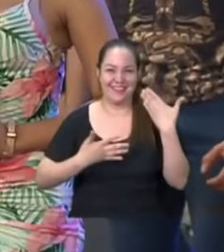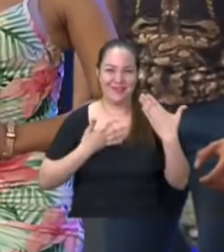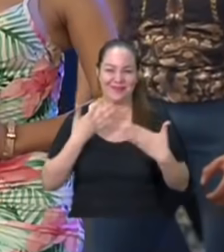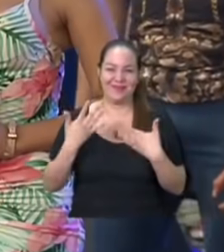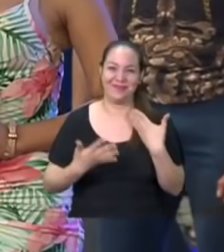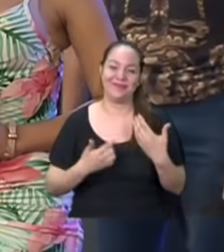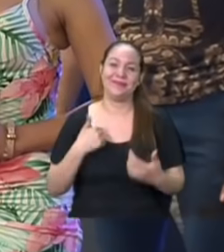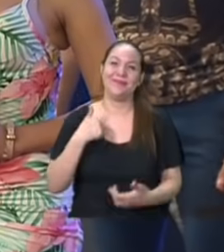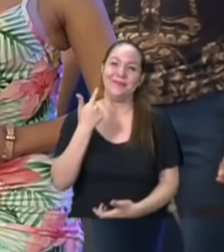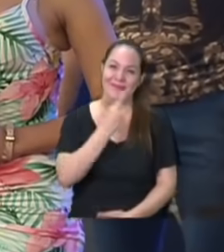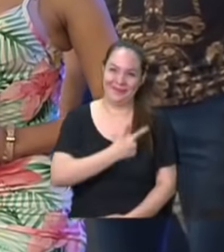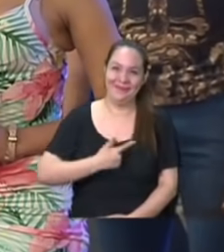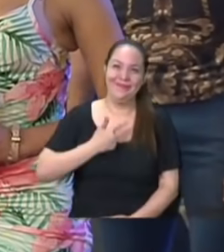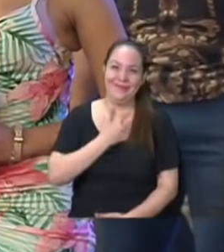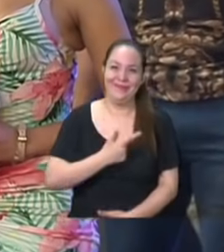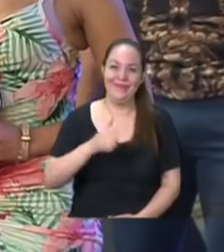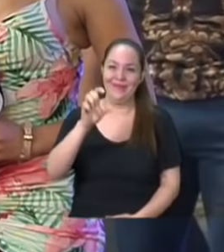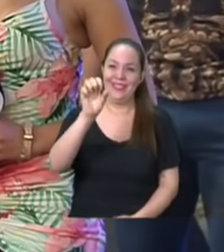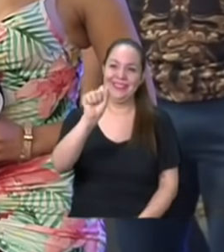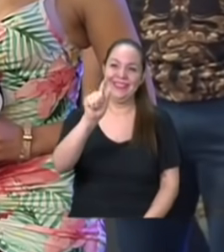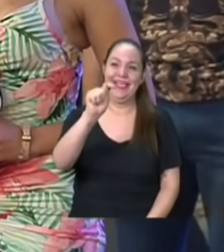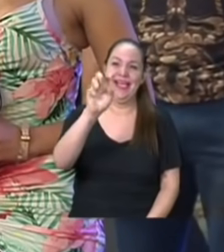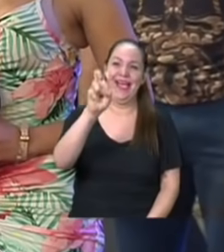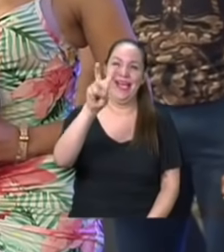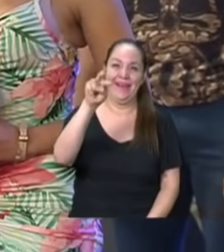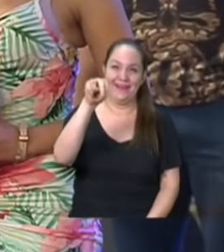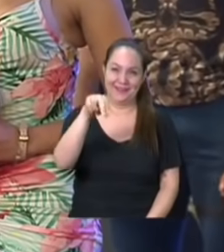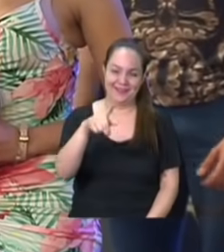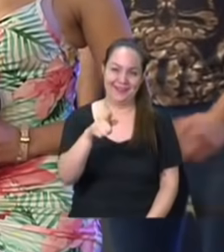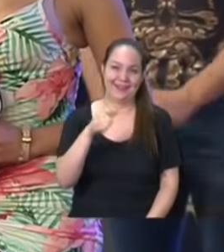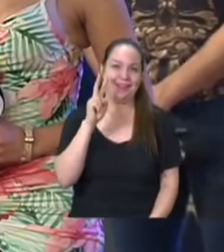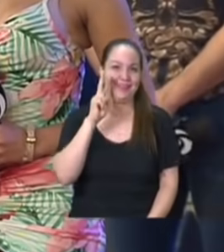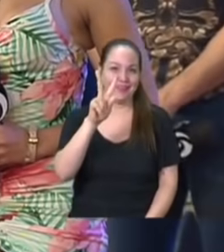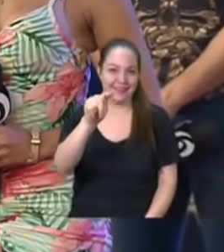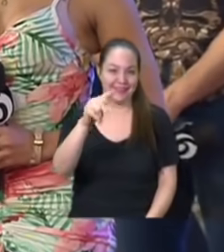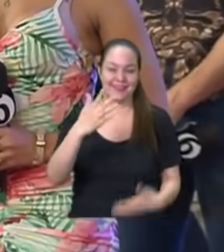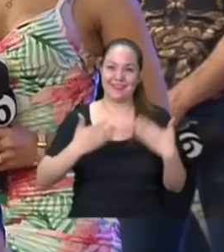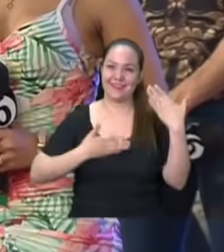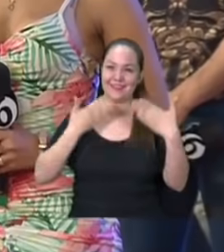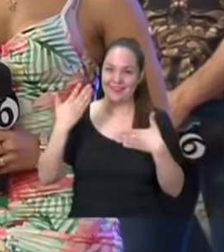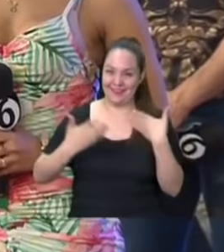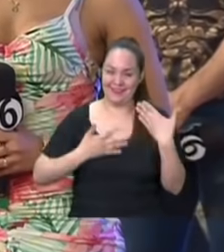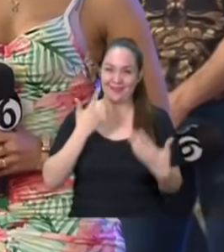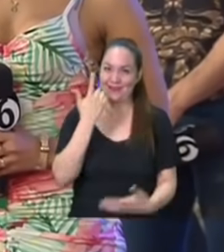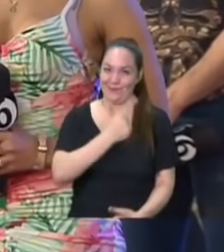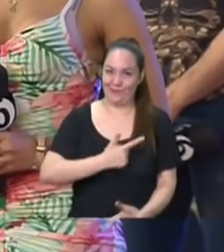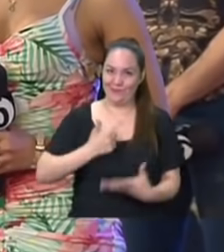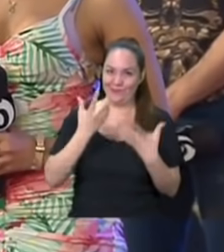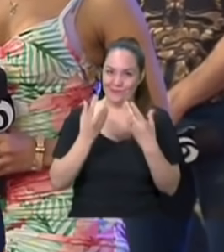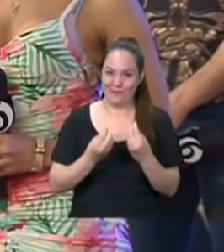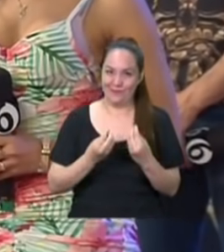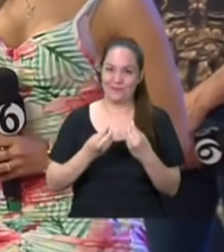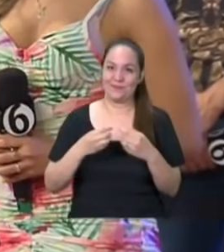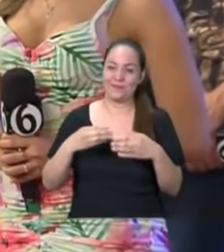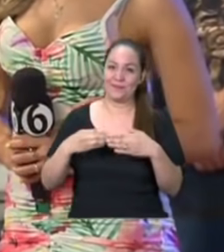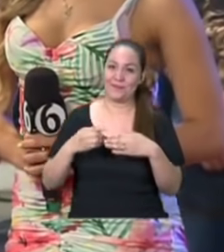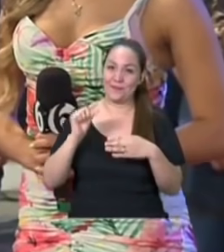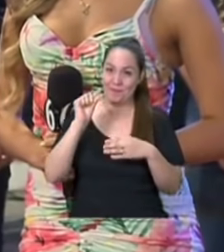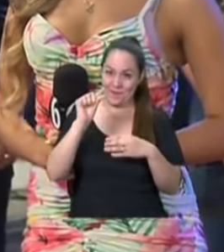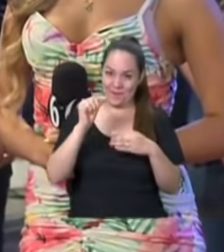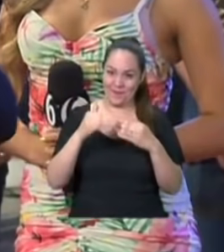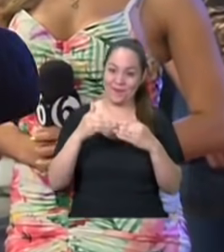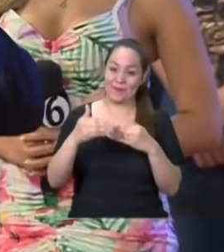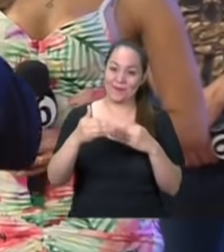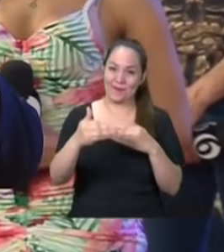muchísimo gusto, mi querido Steven, que estés disfrutando de este programa y más adelante va a llegar la Big Chota, que por un lado te